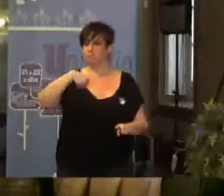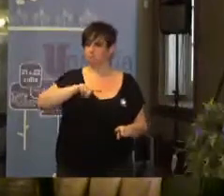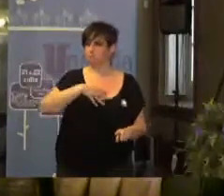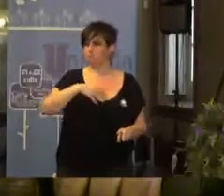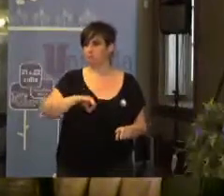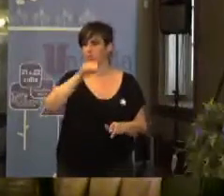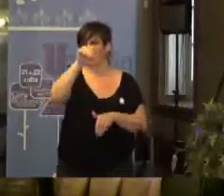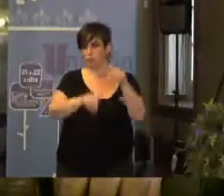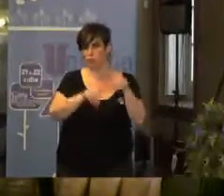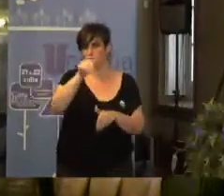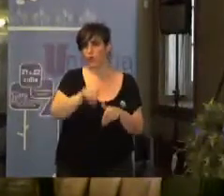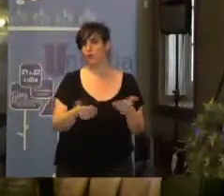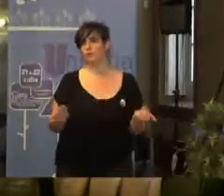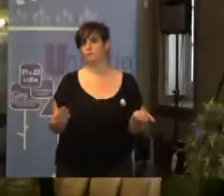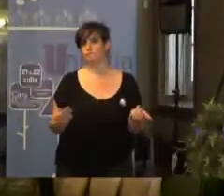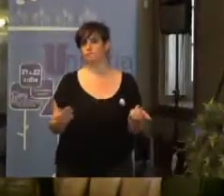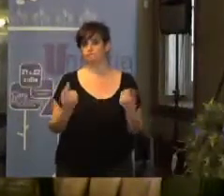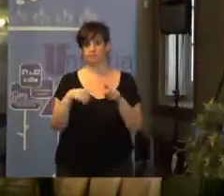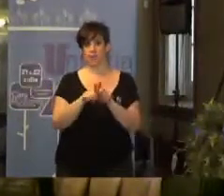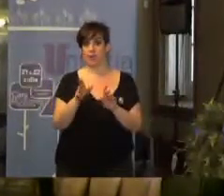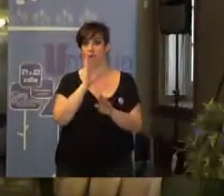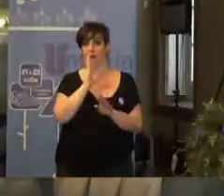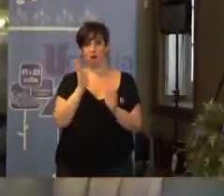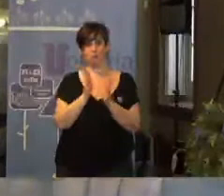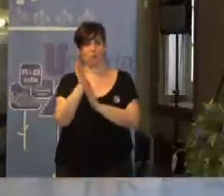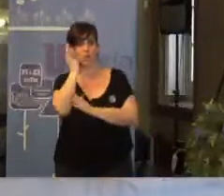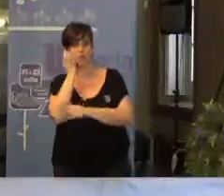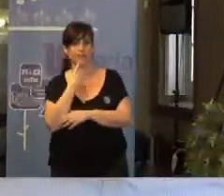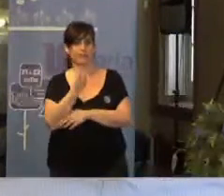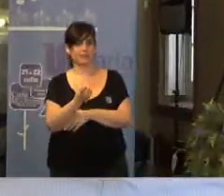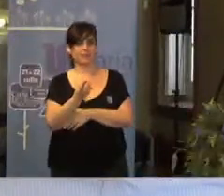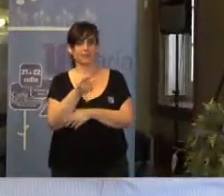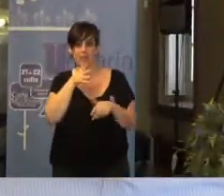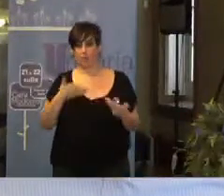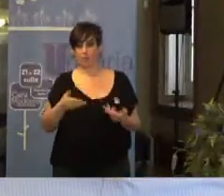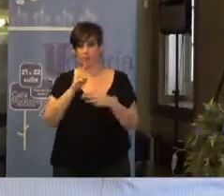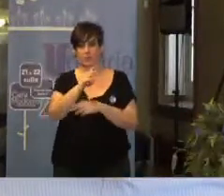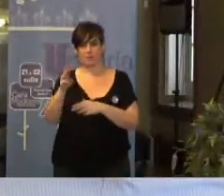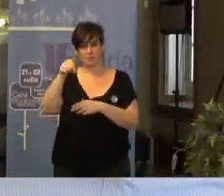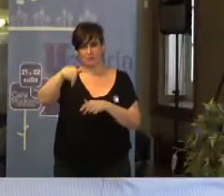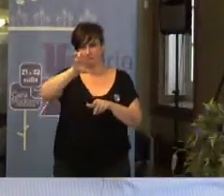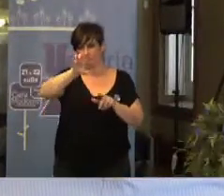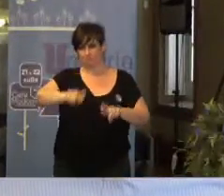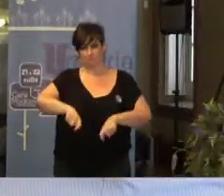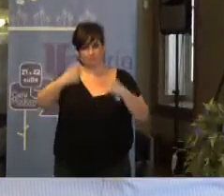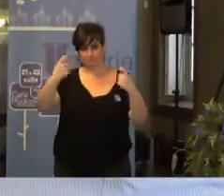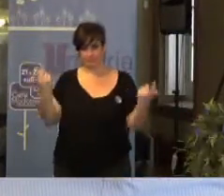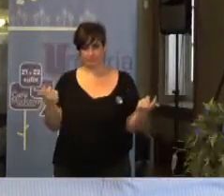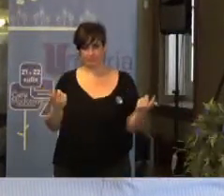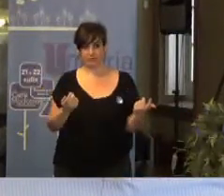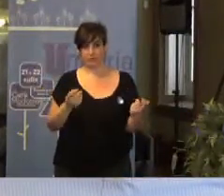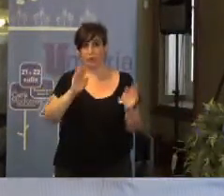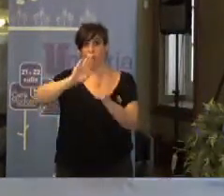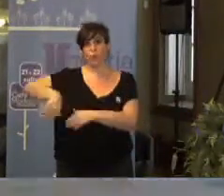Partido Popular, porque, como dicía Tareixa, está destrozando o país, e que eu o último que vin esta